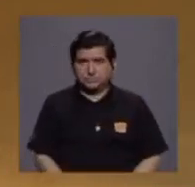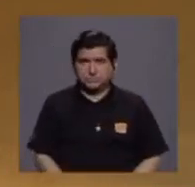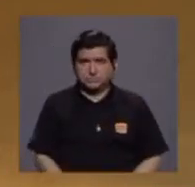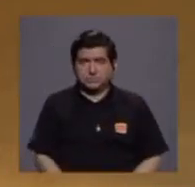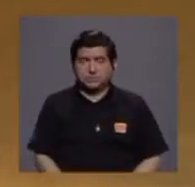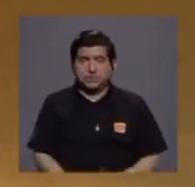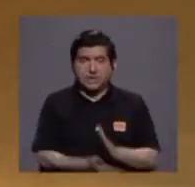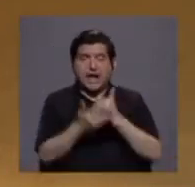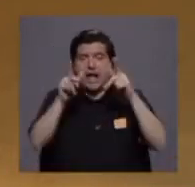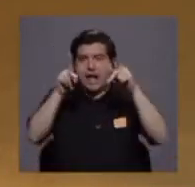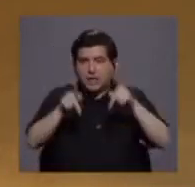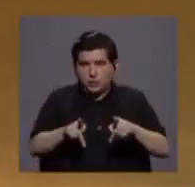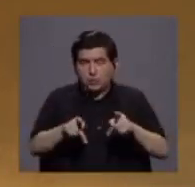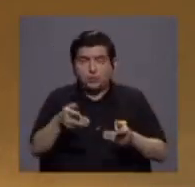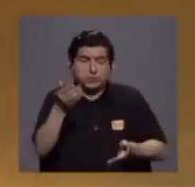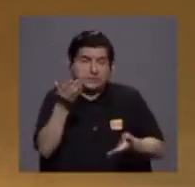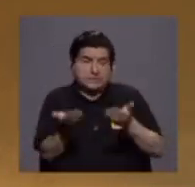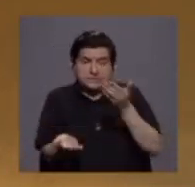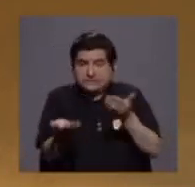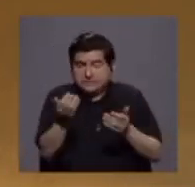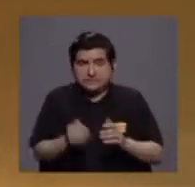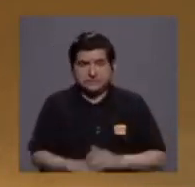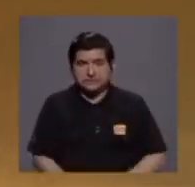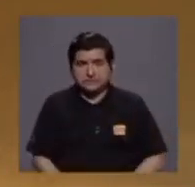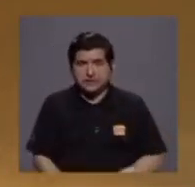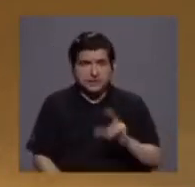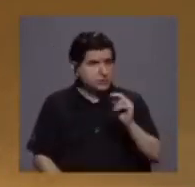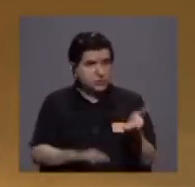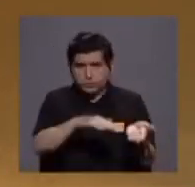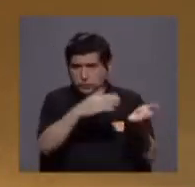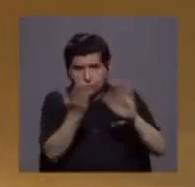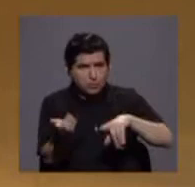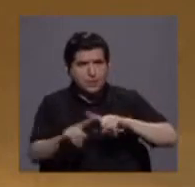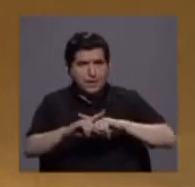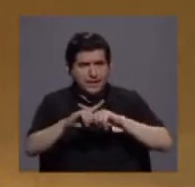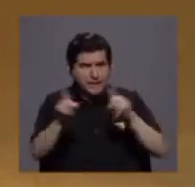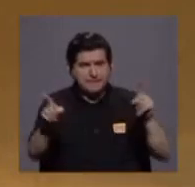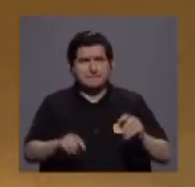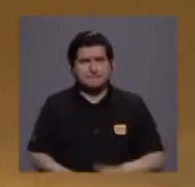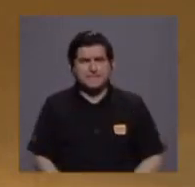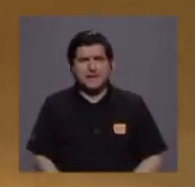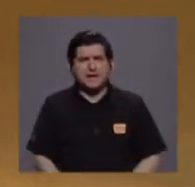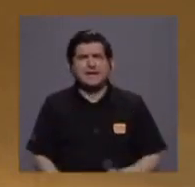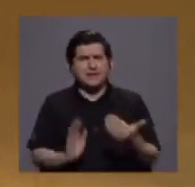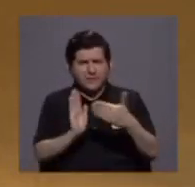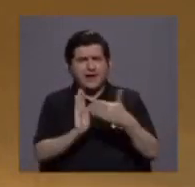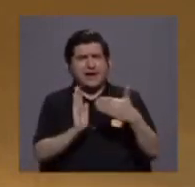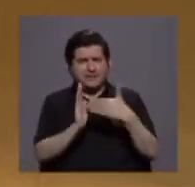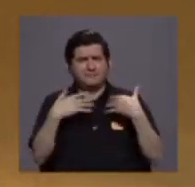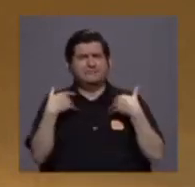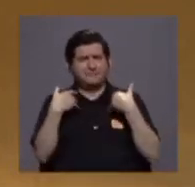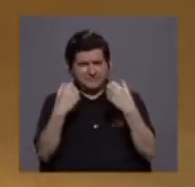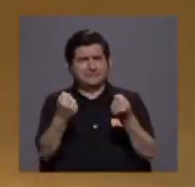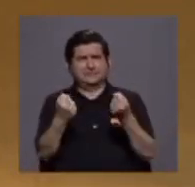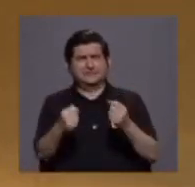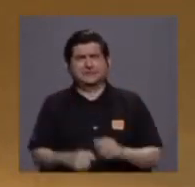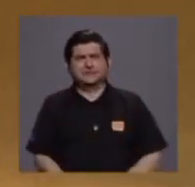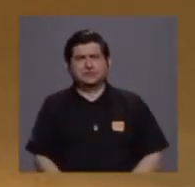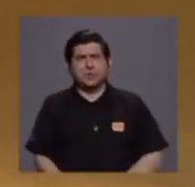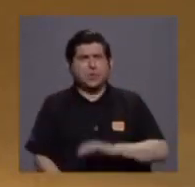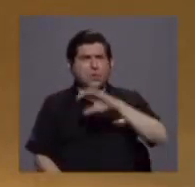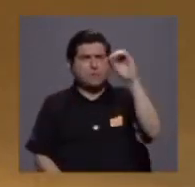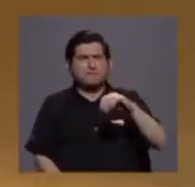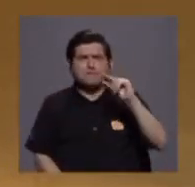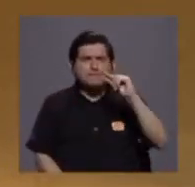para alguna gente que no muere, queda con deficiencias de salud. Es un porcentaje